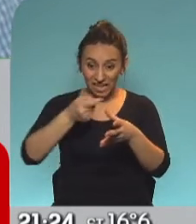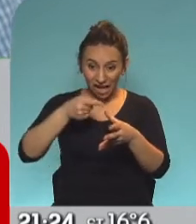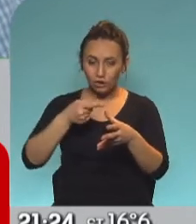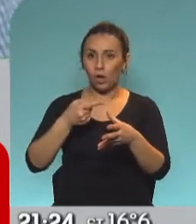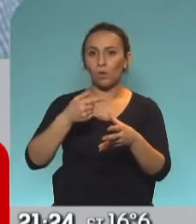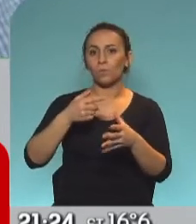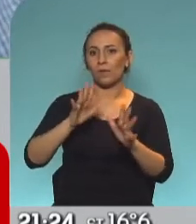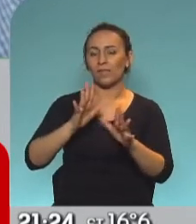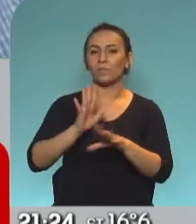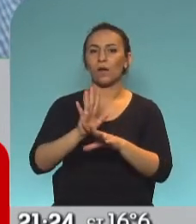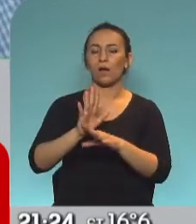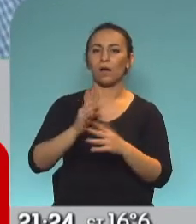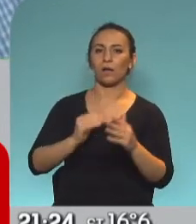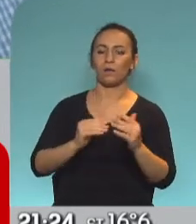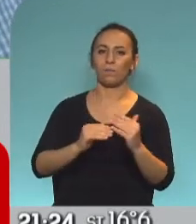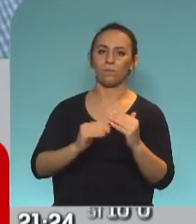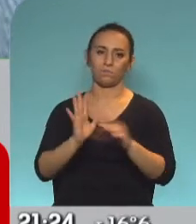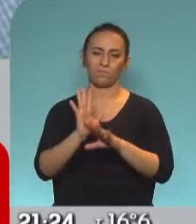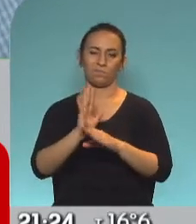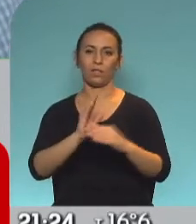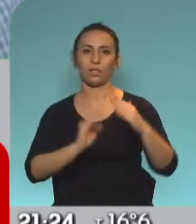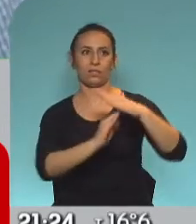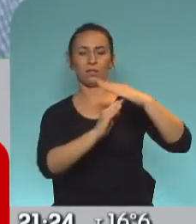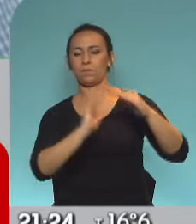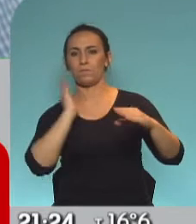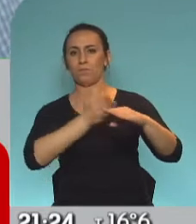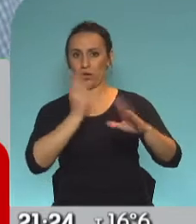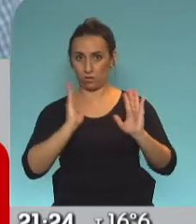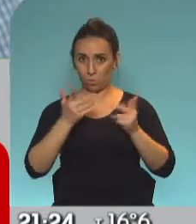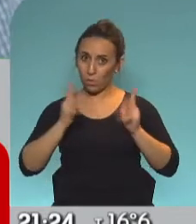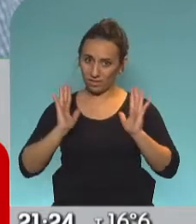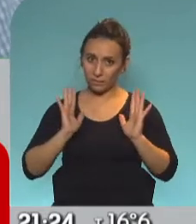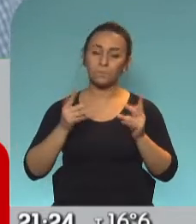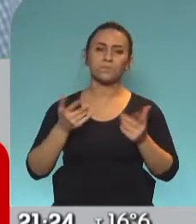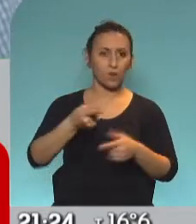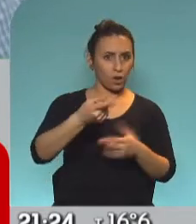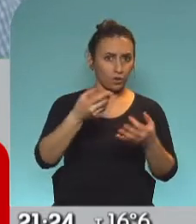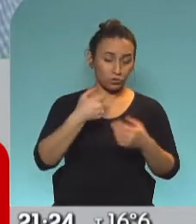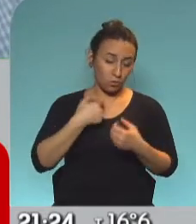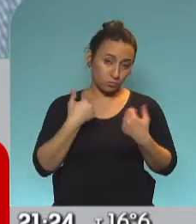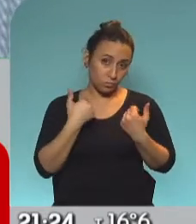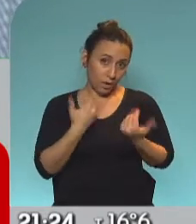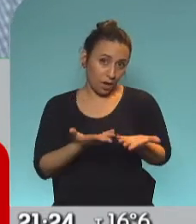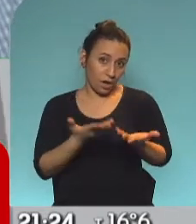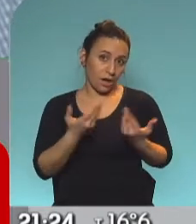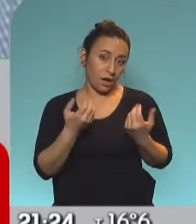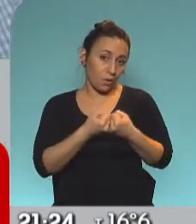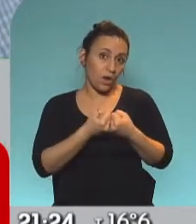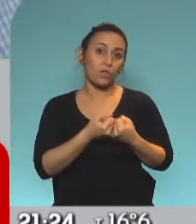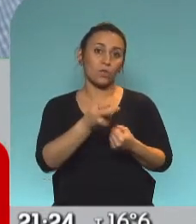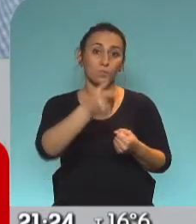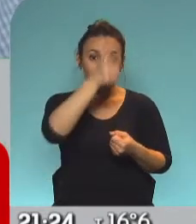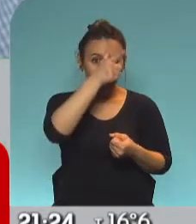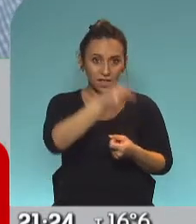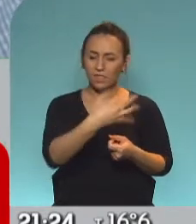ruido en la cadena de mandos. Ahora bien, sí creo que tienen que estar bien pagos, tienen que estar equipados y creo que la policía tiene que